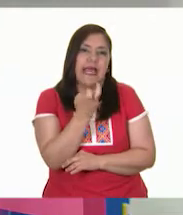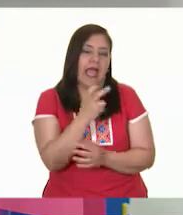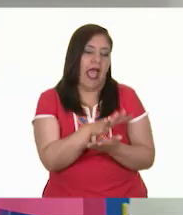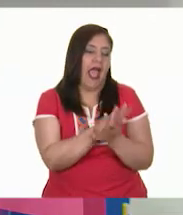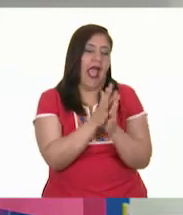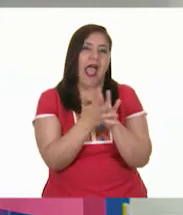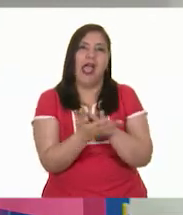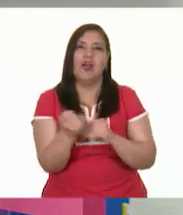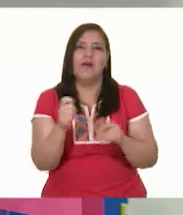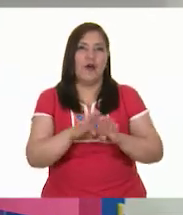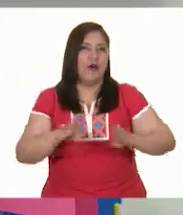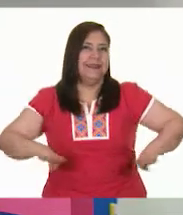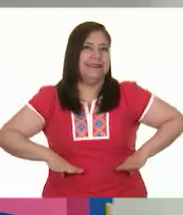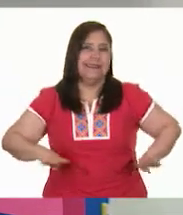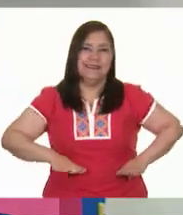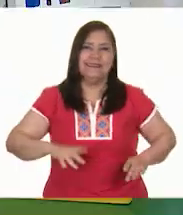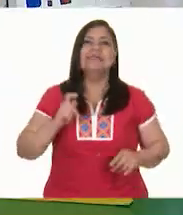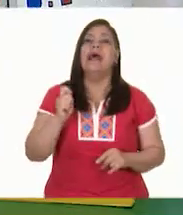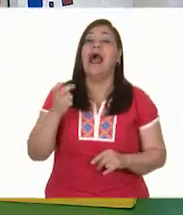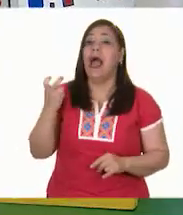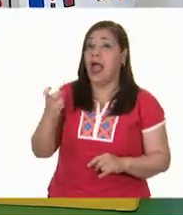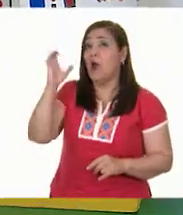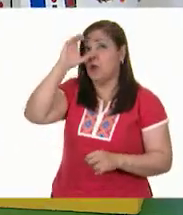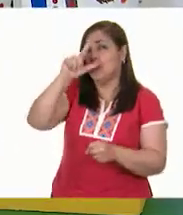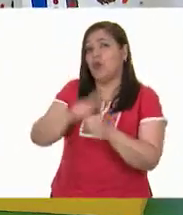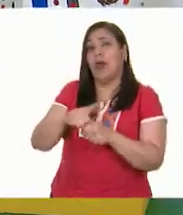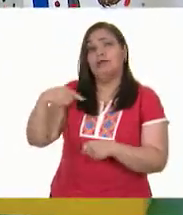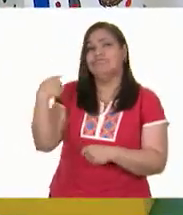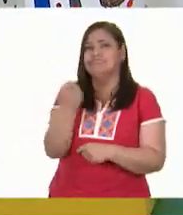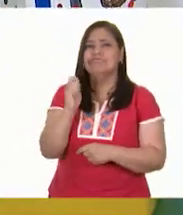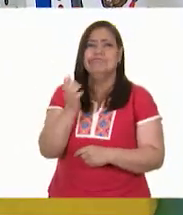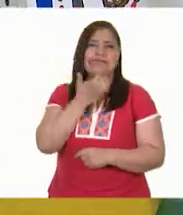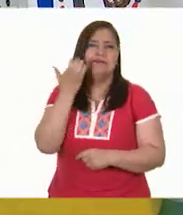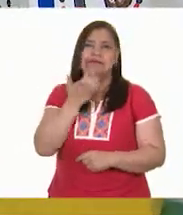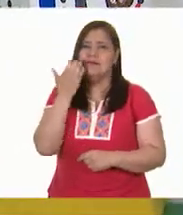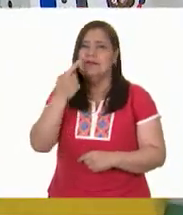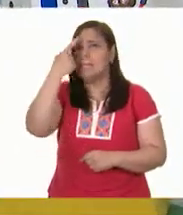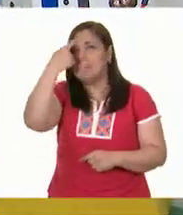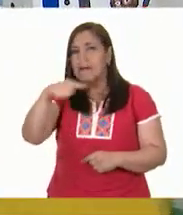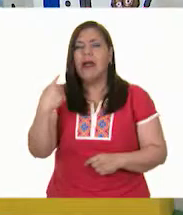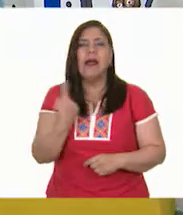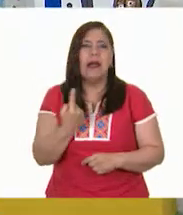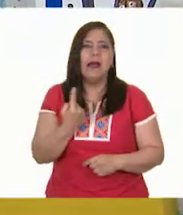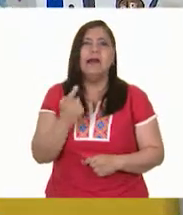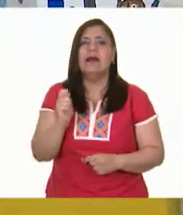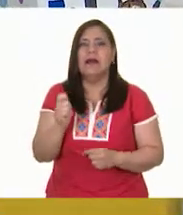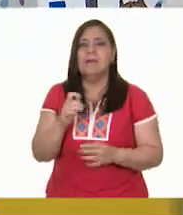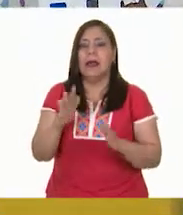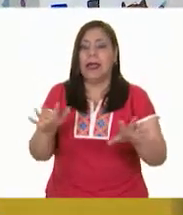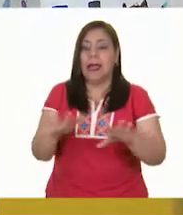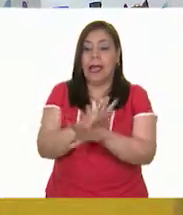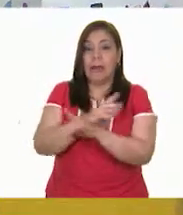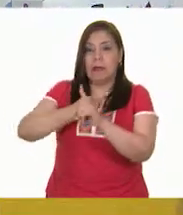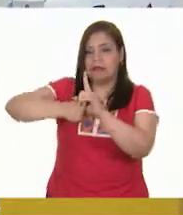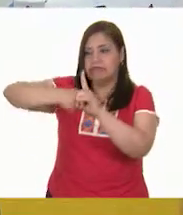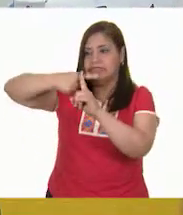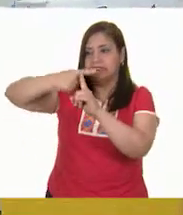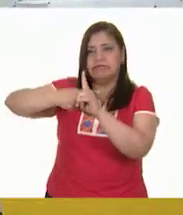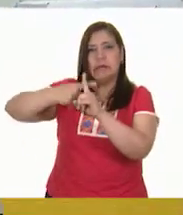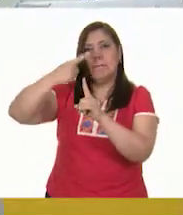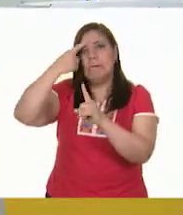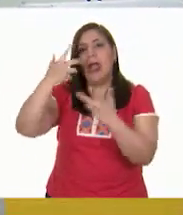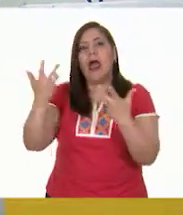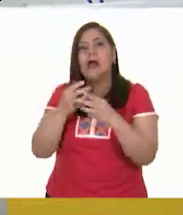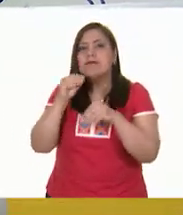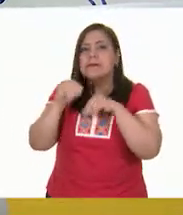estado. Y que podemos ver que es algo dentro de nuestra propia cultura, ¿sí?, que ocupamos para este cambio de temperatura para crear un